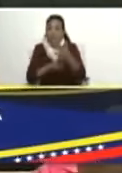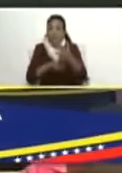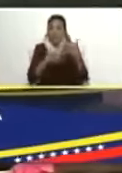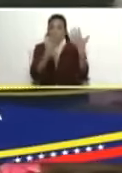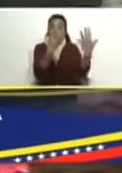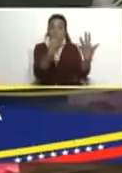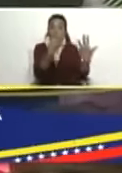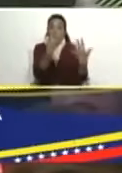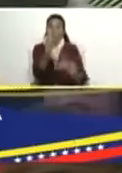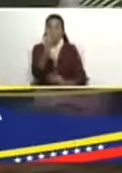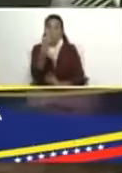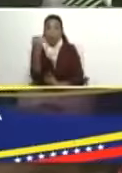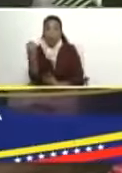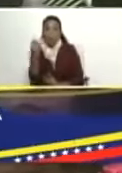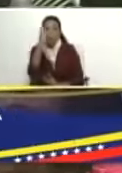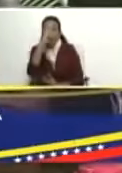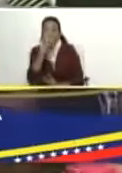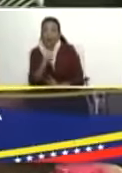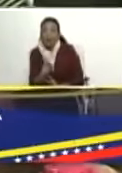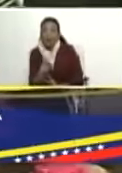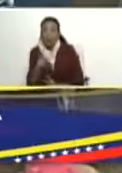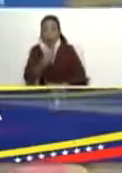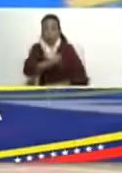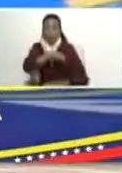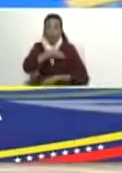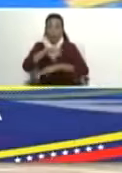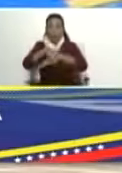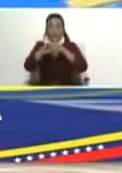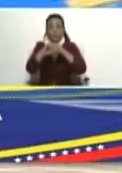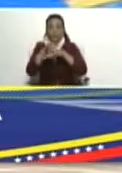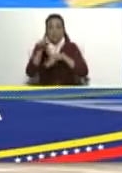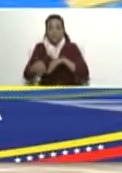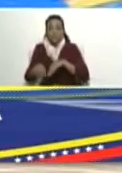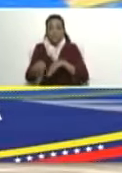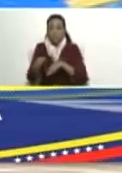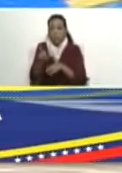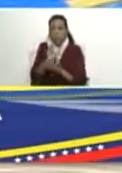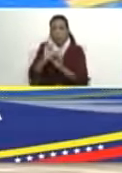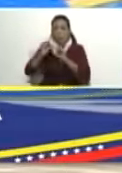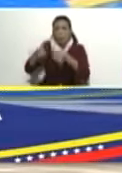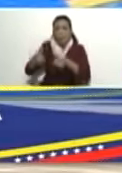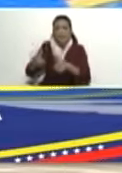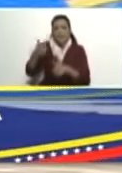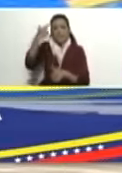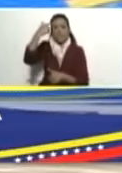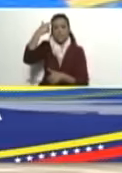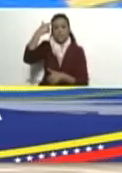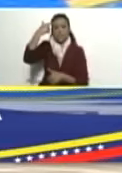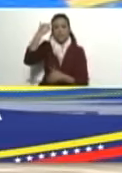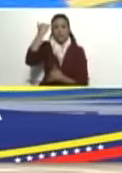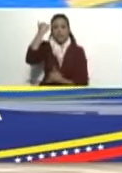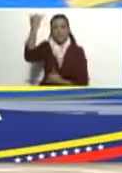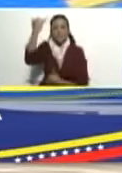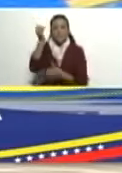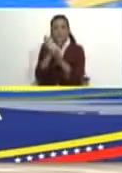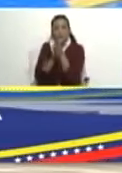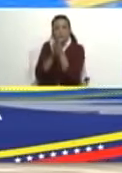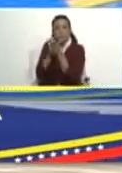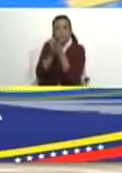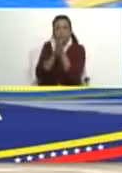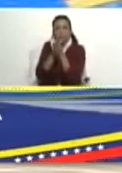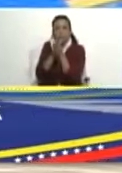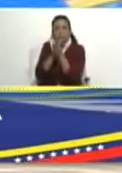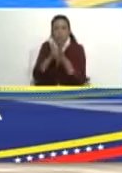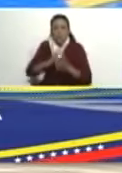1840, precisamente, cuando el Imperio Británico comienza con sus artimañas a dar los primeros